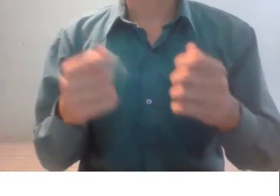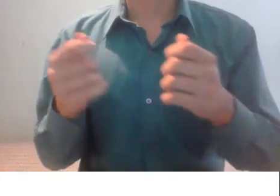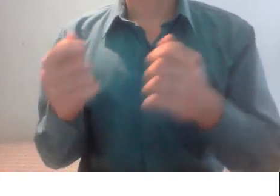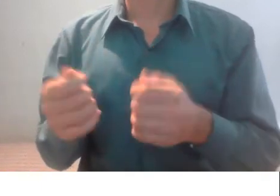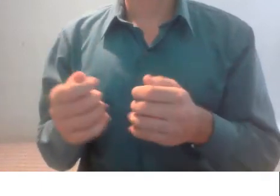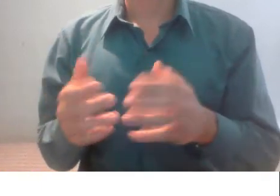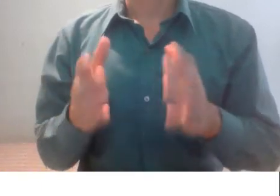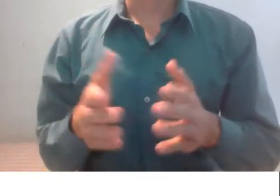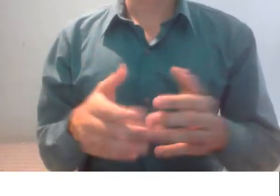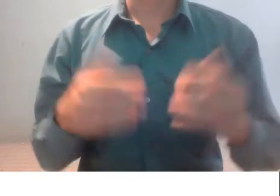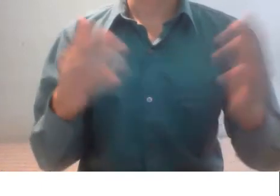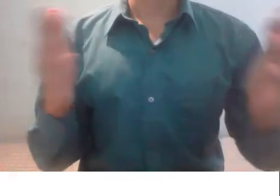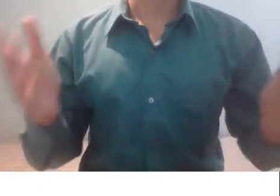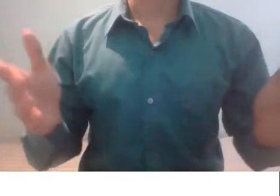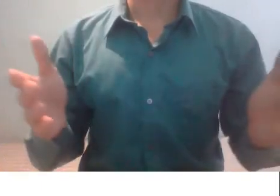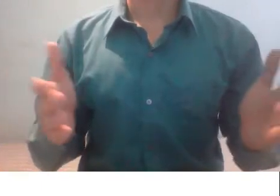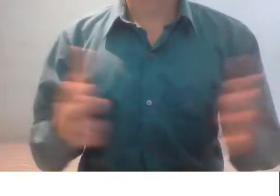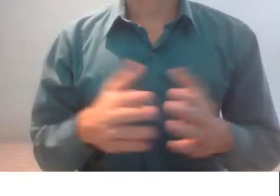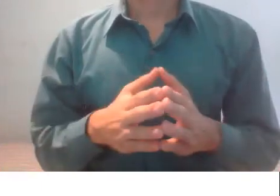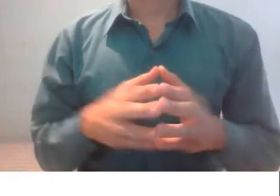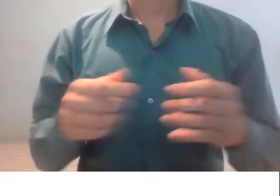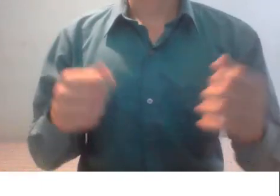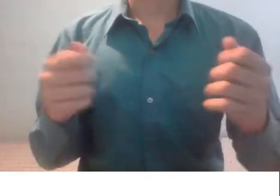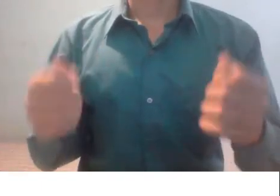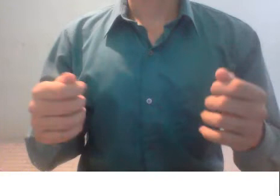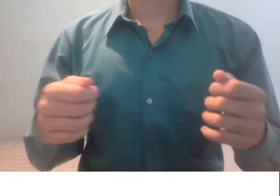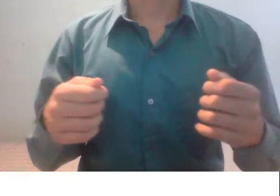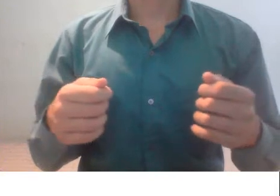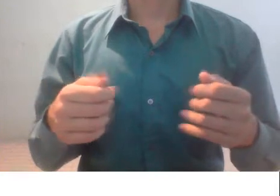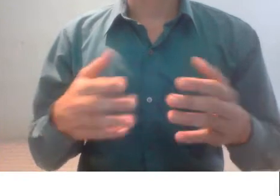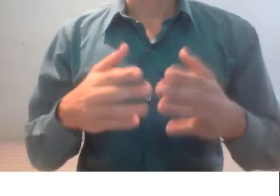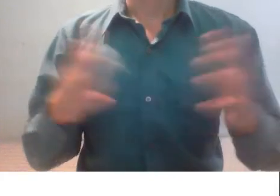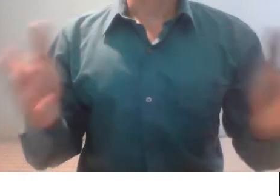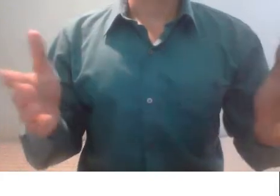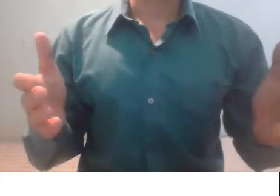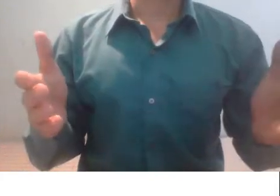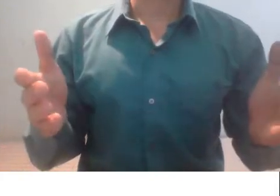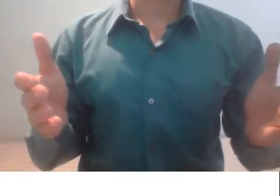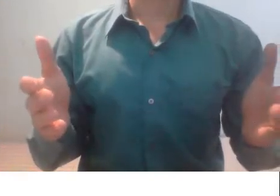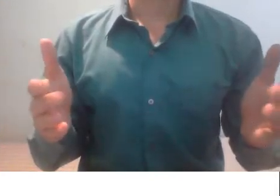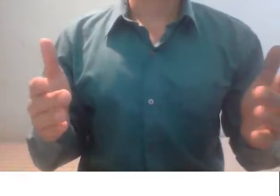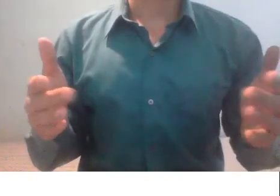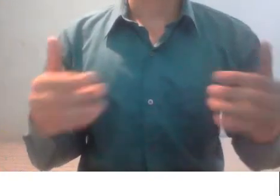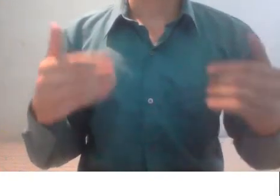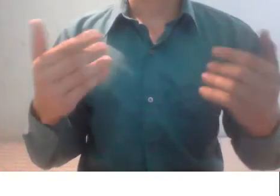gran parte de ellas. ¿Por qué? Porque así lo establecían los lineamientos, para que pues las personas